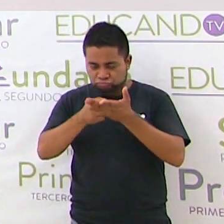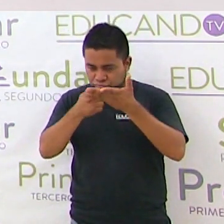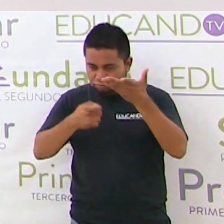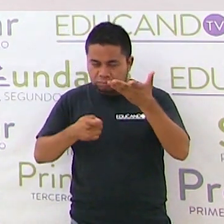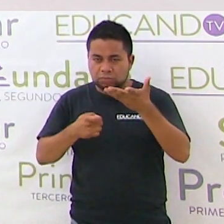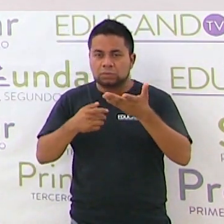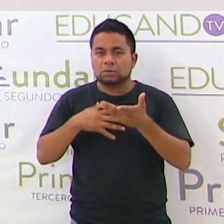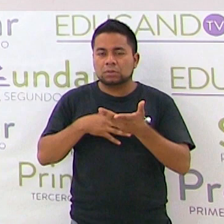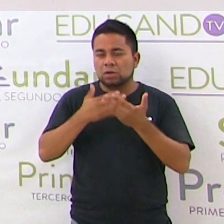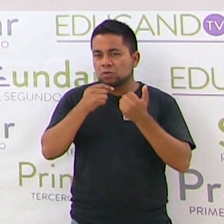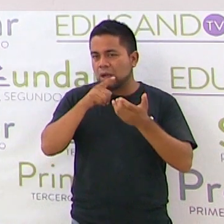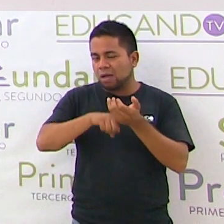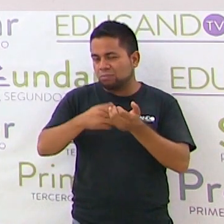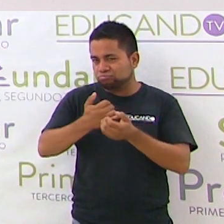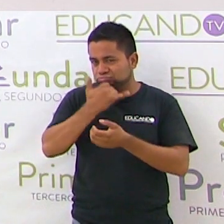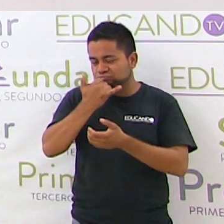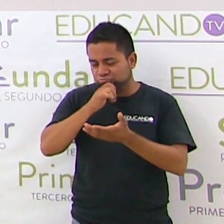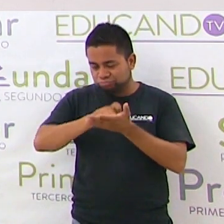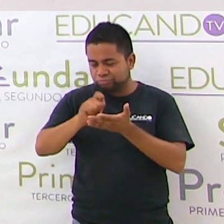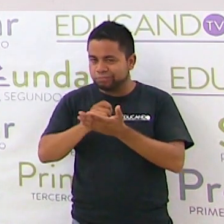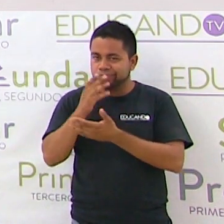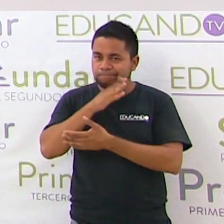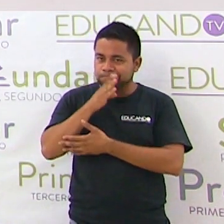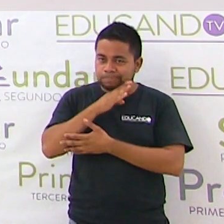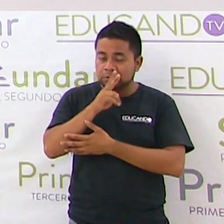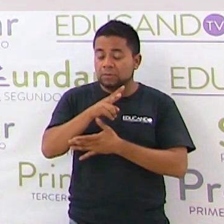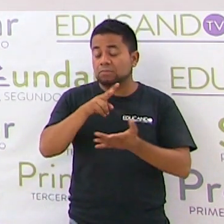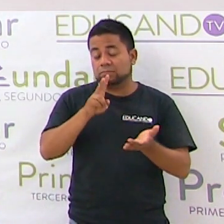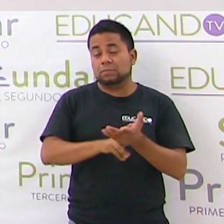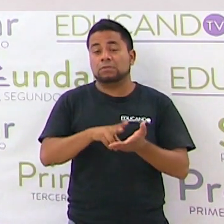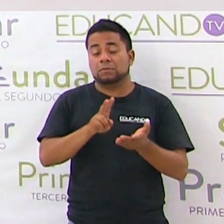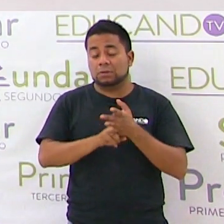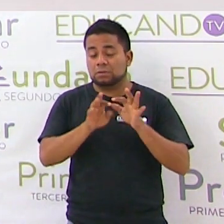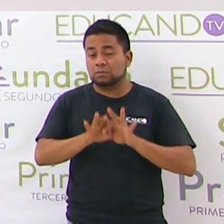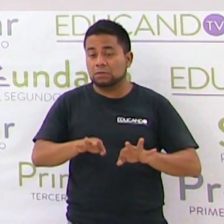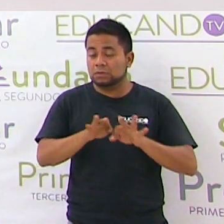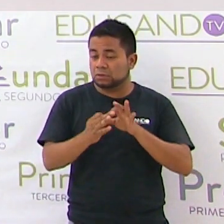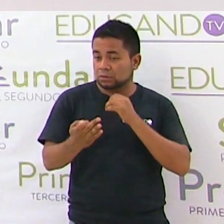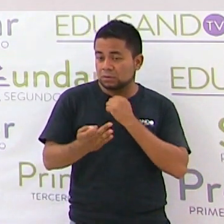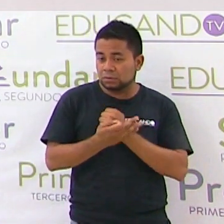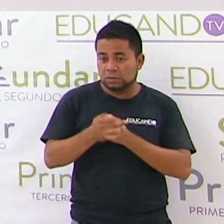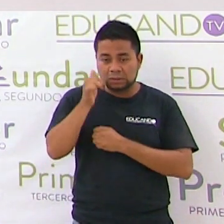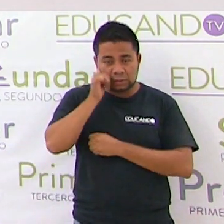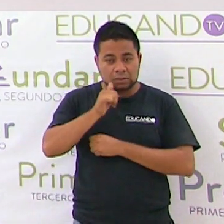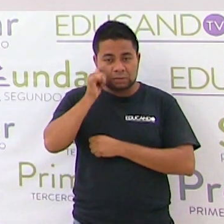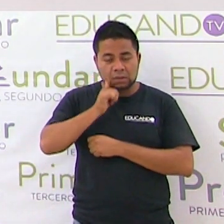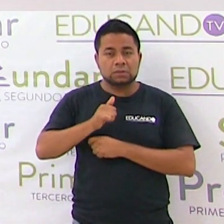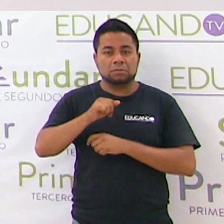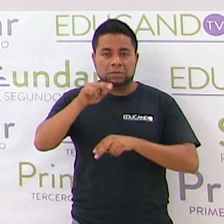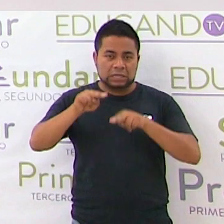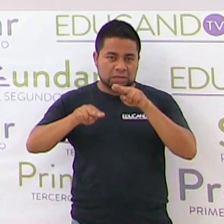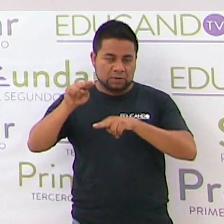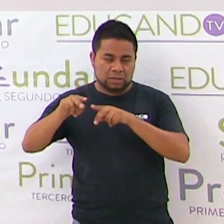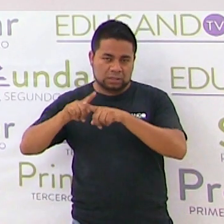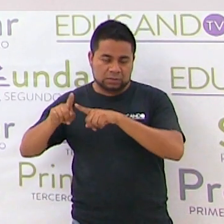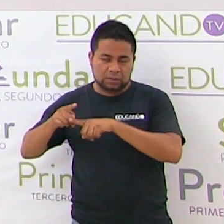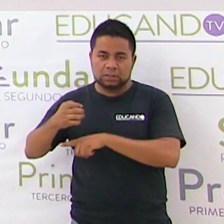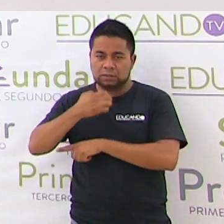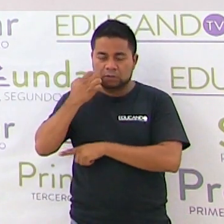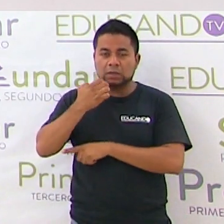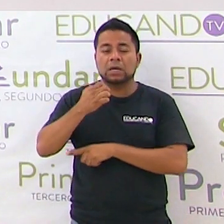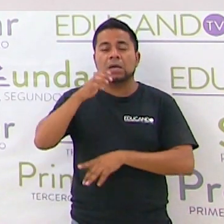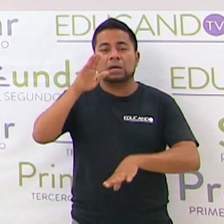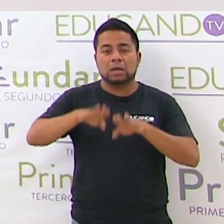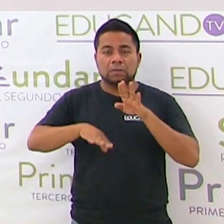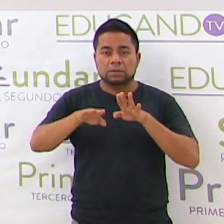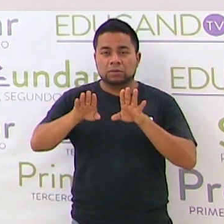trabajo que no tenga errores de ortografía. Niños, vale muchísimo en todos los niveles escolares. A veces